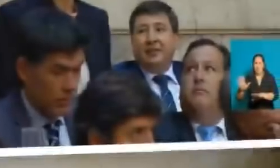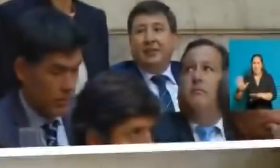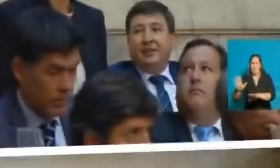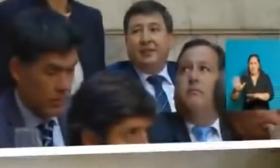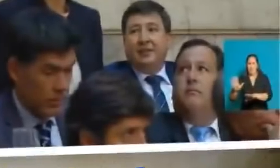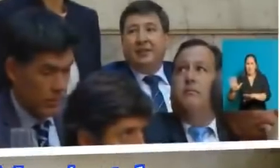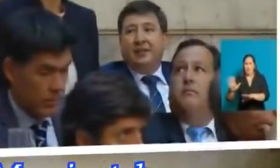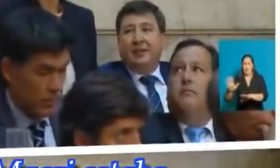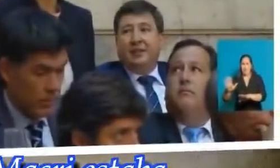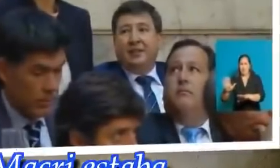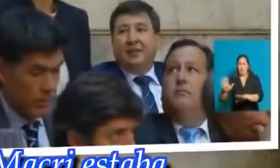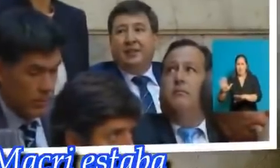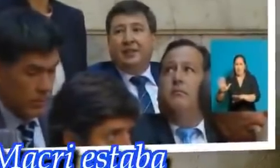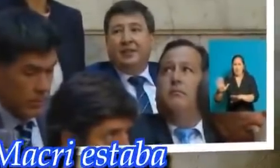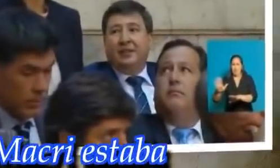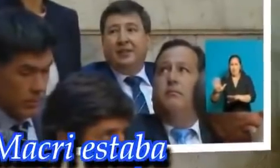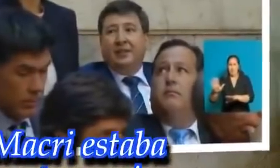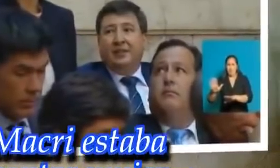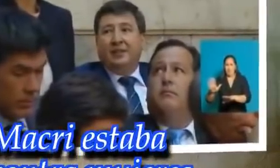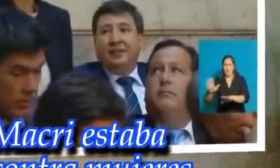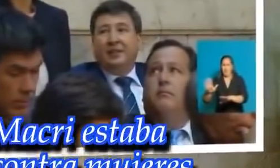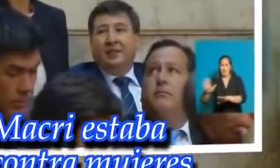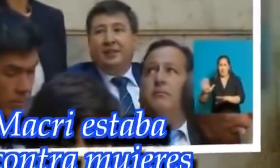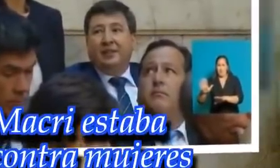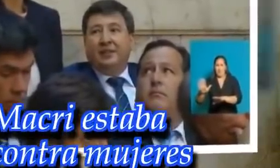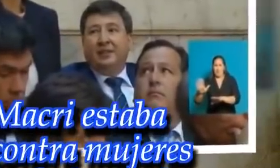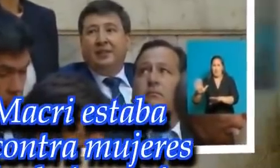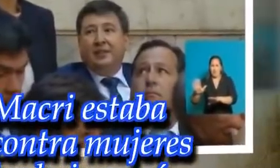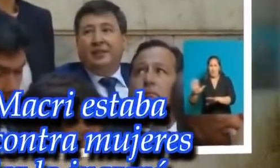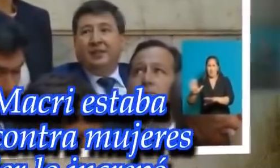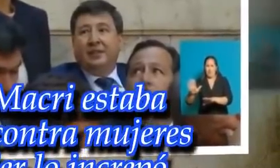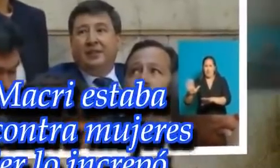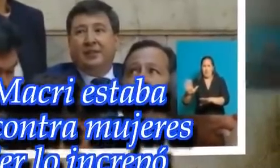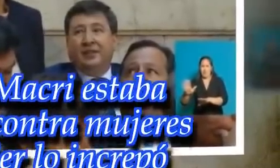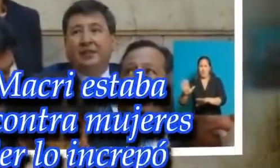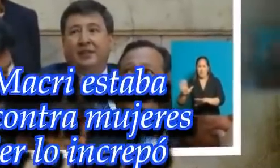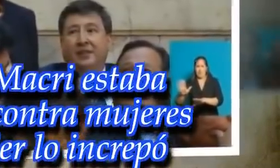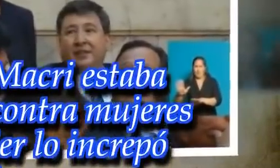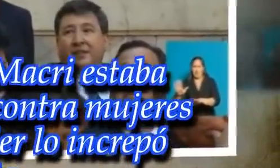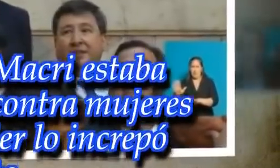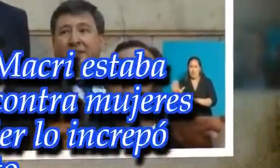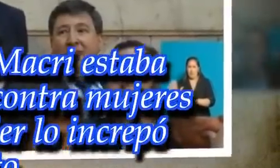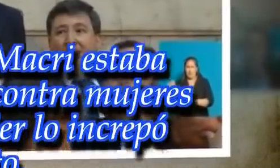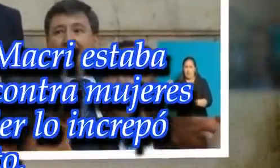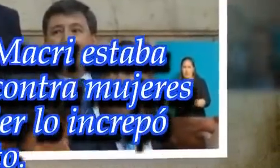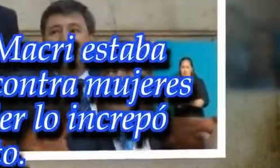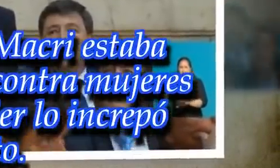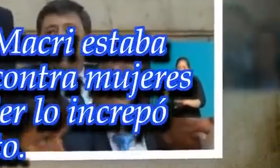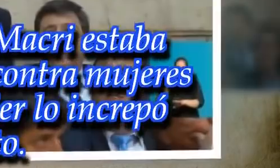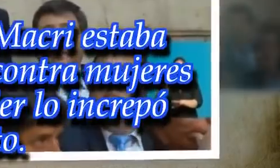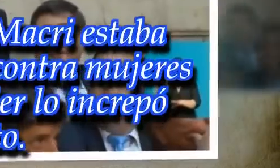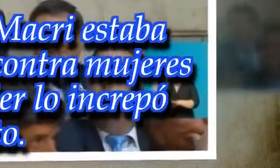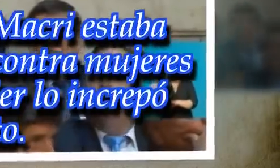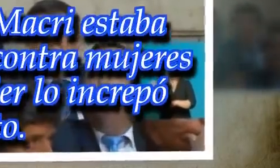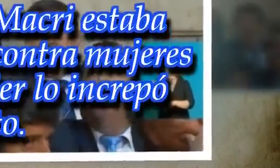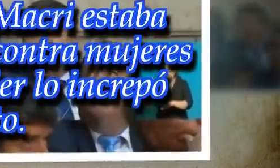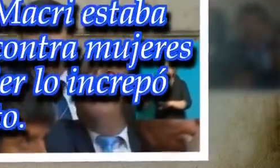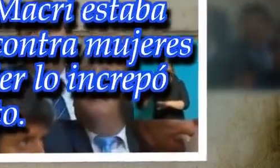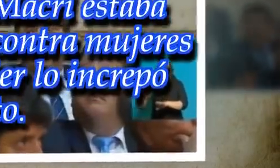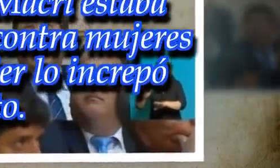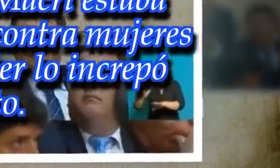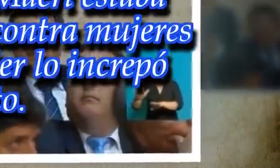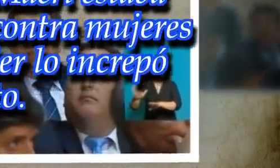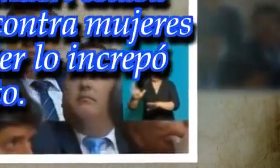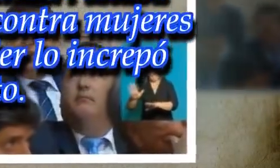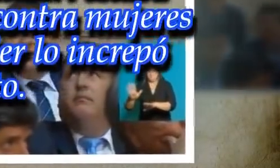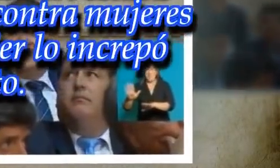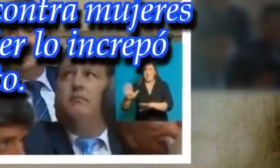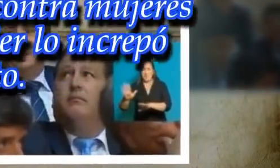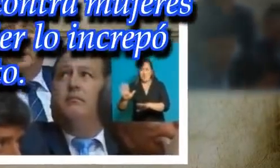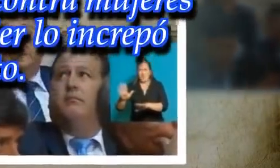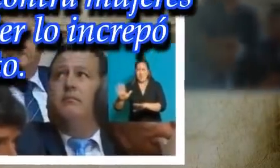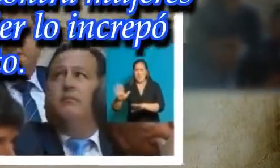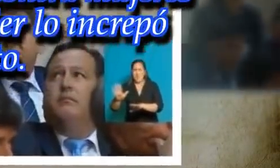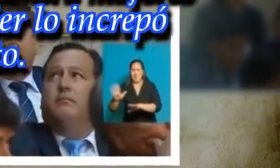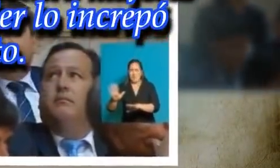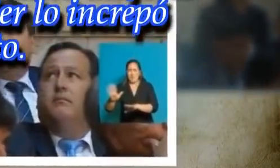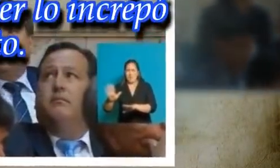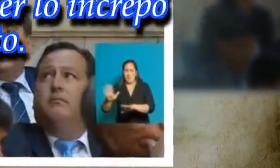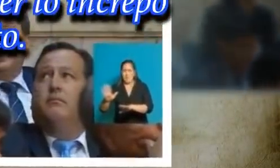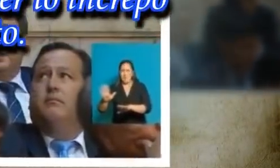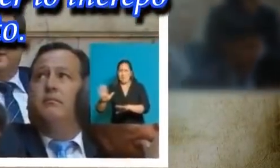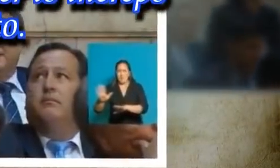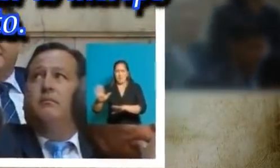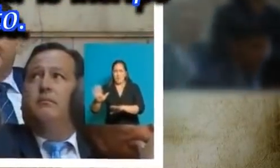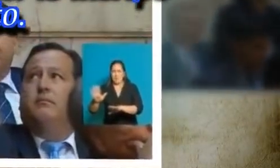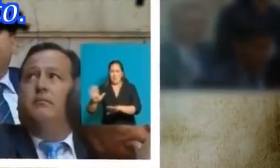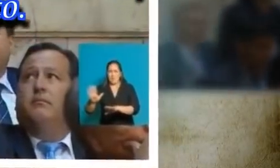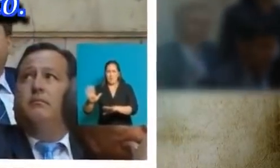El presidente Mauricio Macri estaba hablando de los crímenes contra mujeres y niños cuando una mujer lo increpó desde